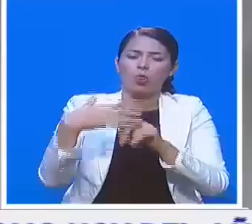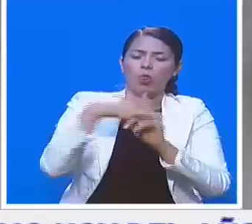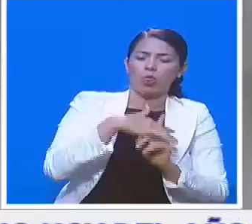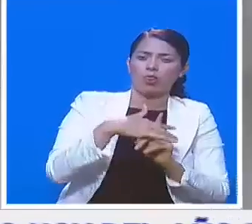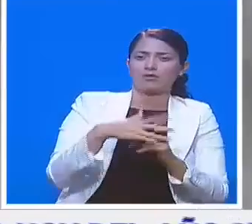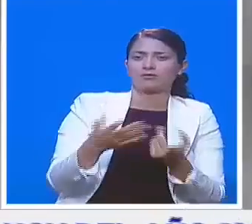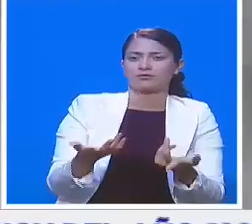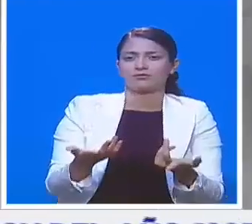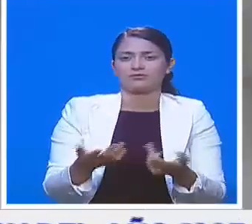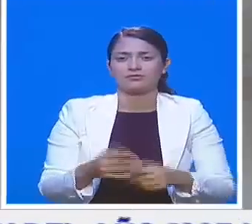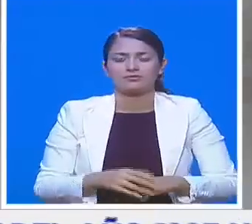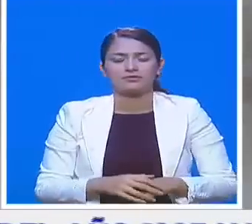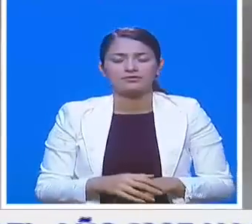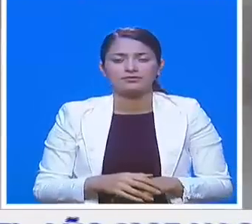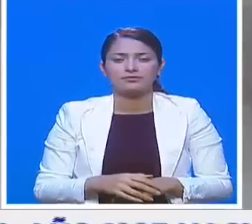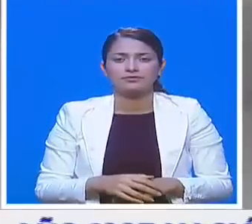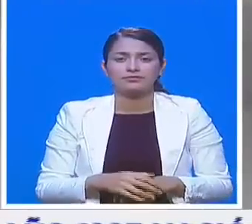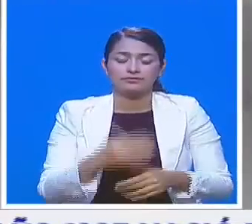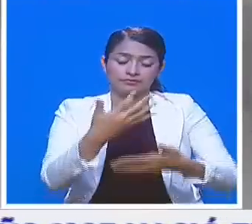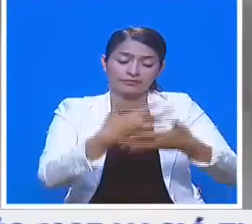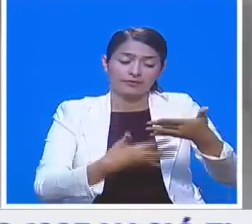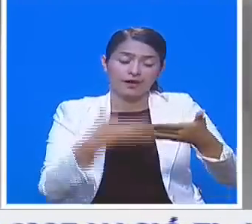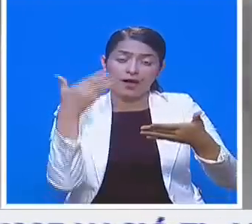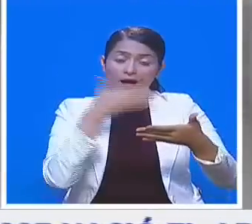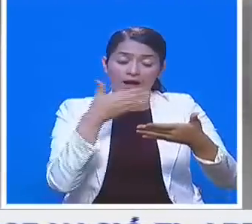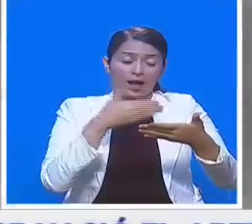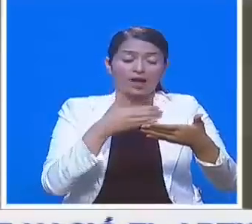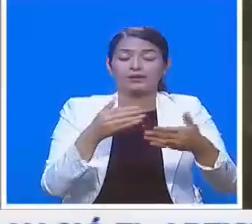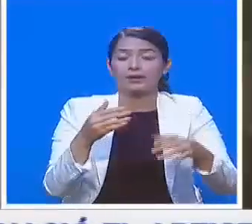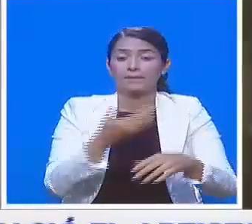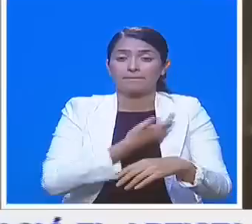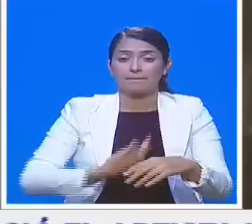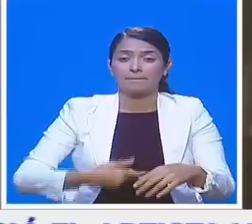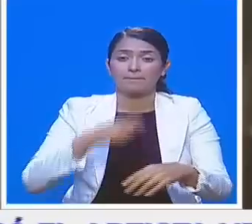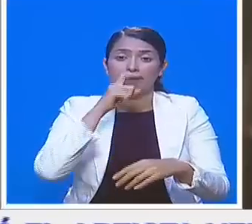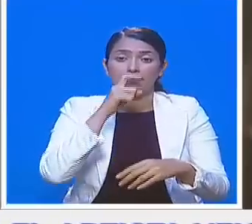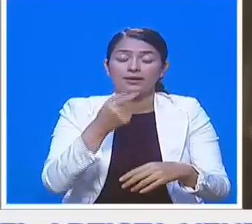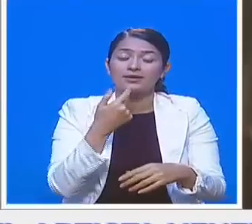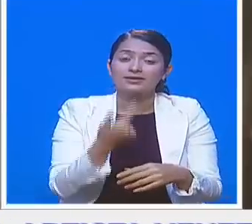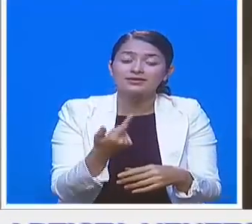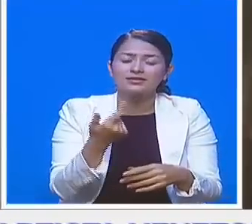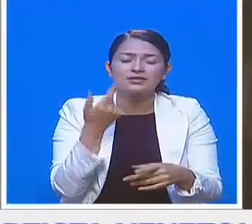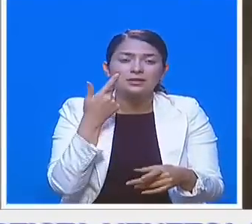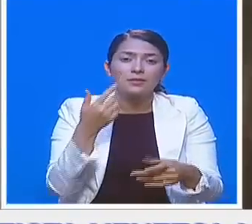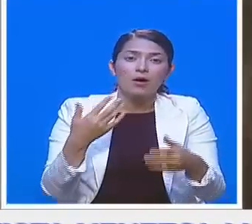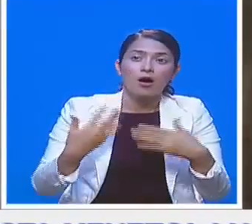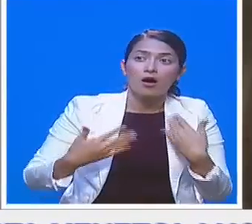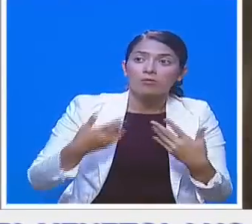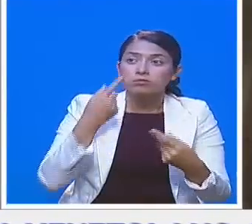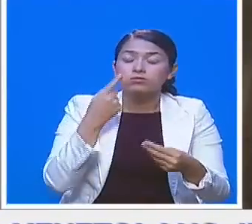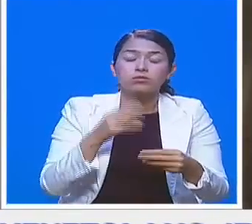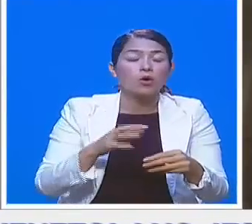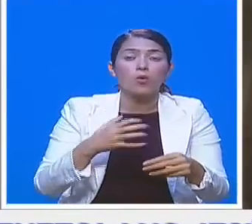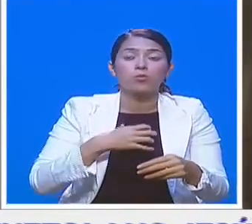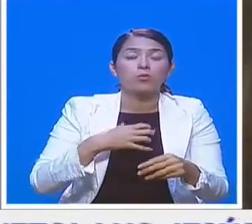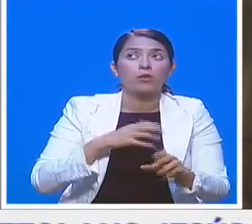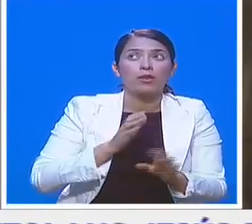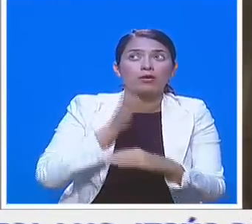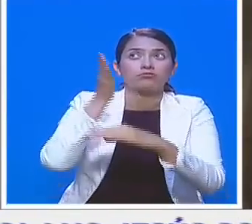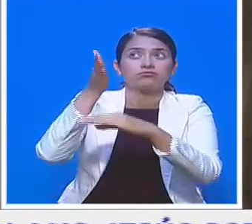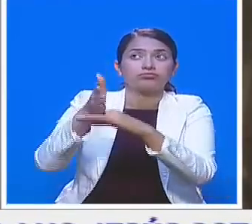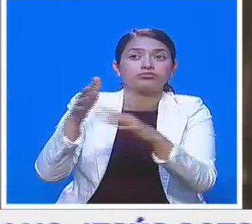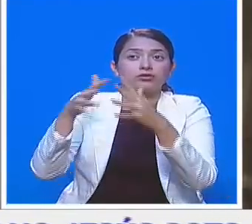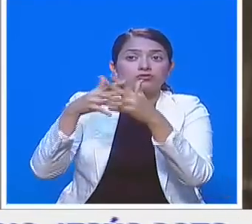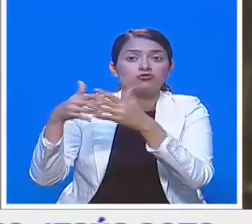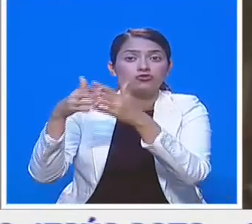estigmatización. En la misiva, la administración del presidente Nicolás Maduro reafirma la alerta máxima de viaje hacia suelo norteamericano, una decisión